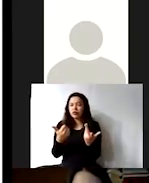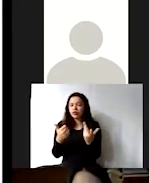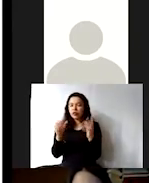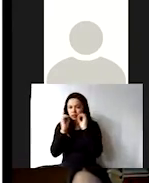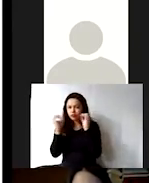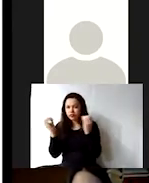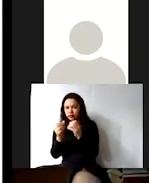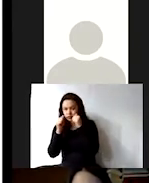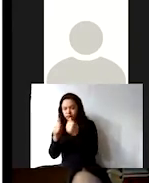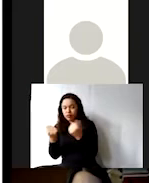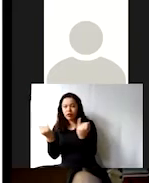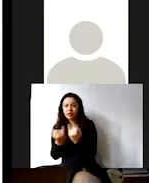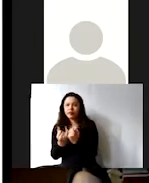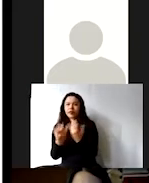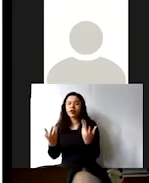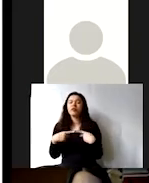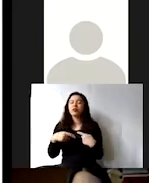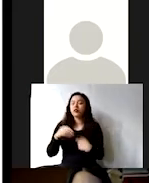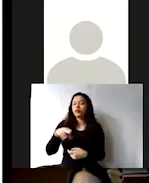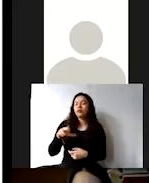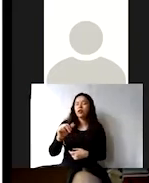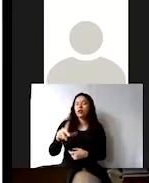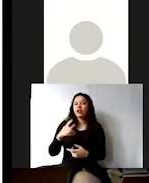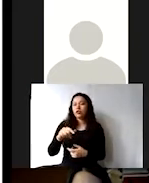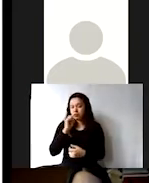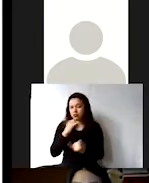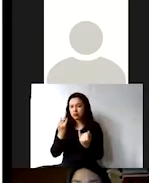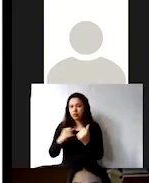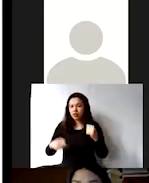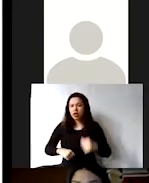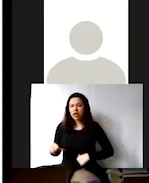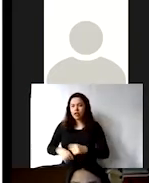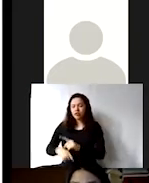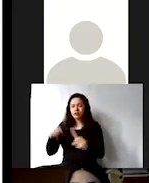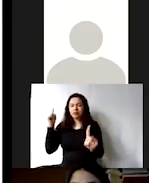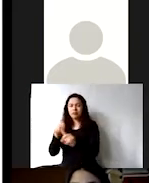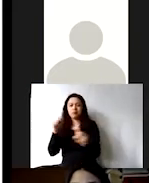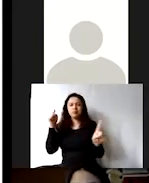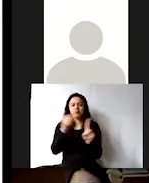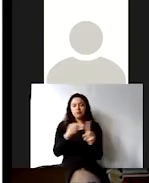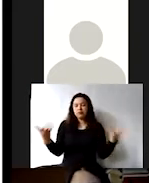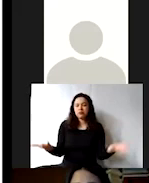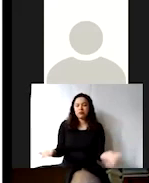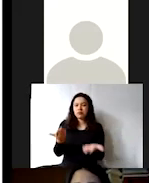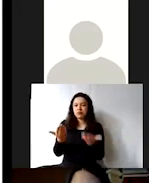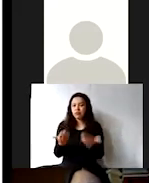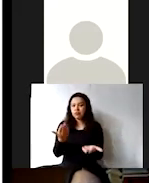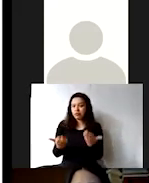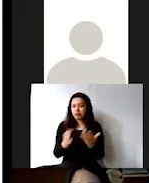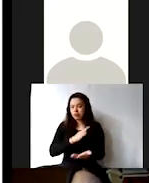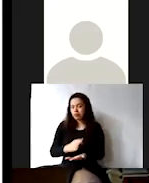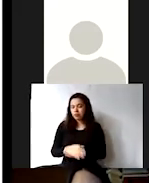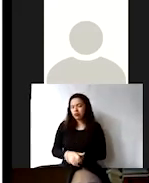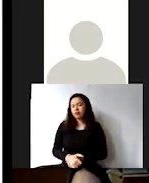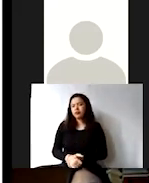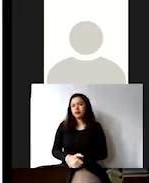organizaciones u personas morales que se dediquen a la misma área, para ver